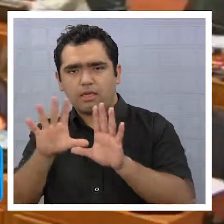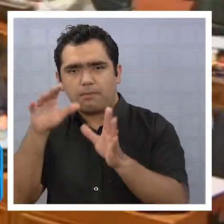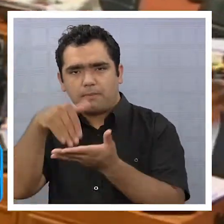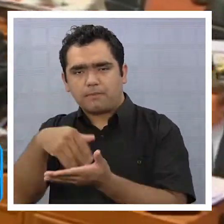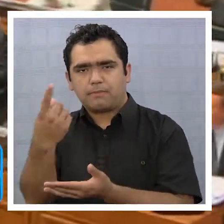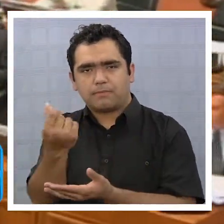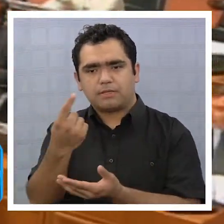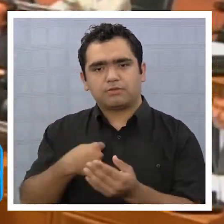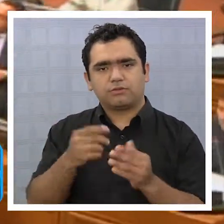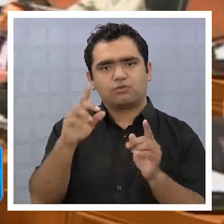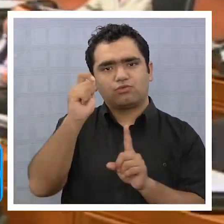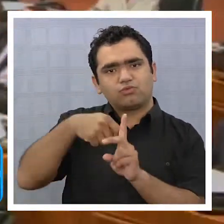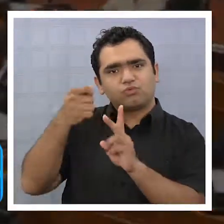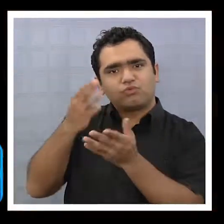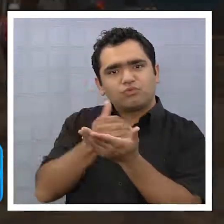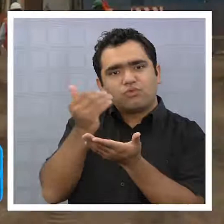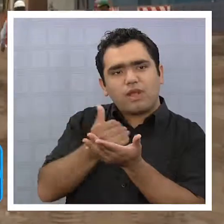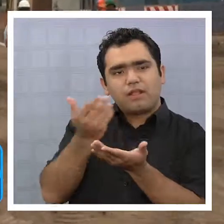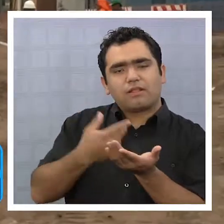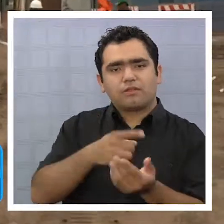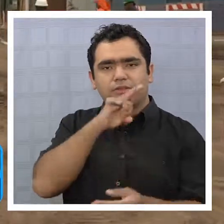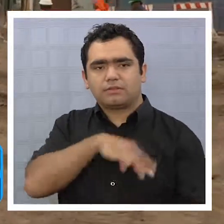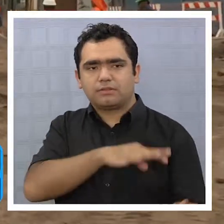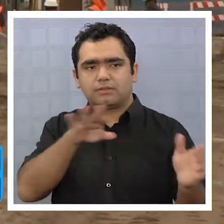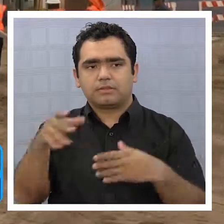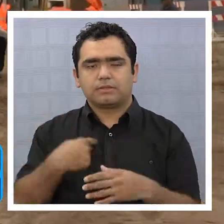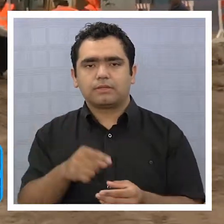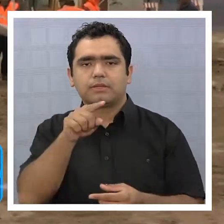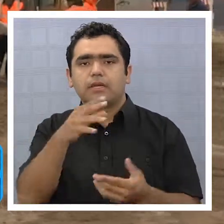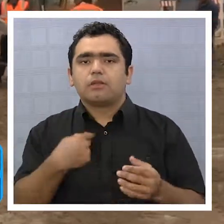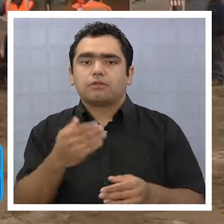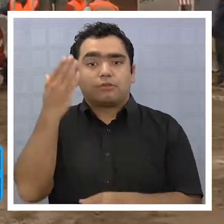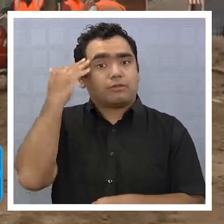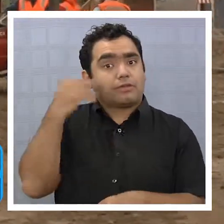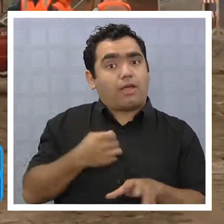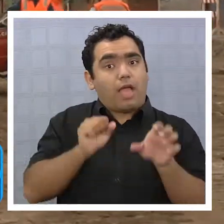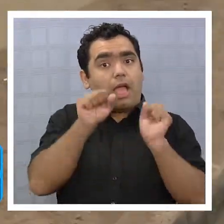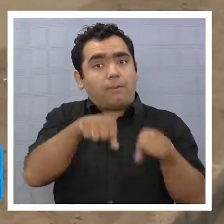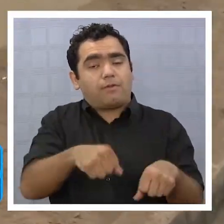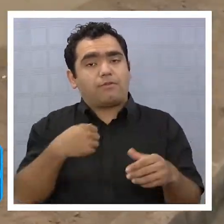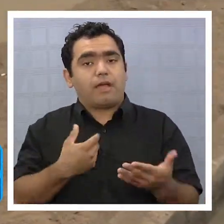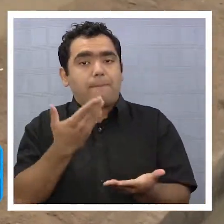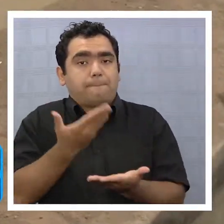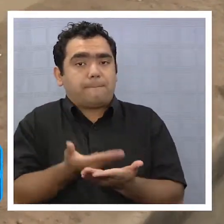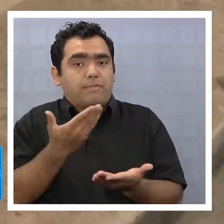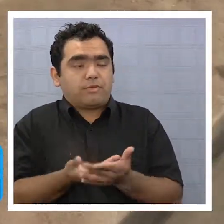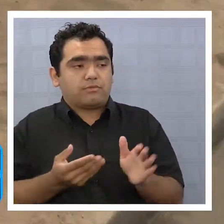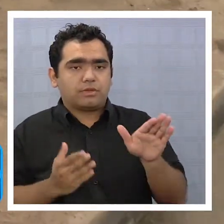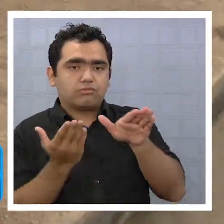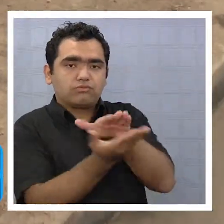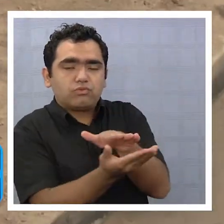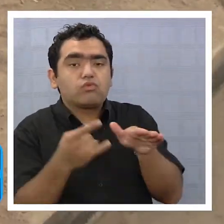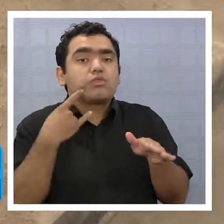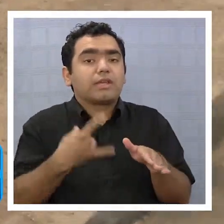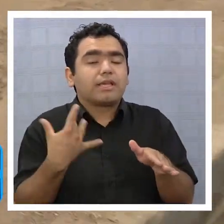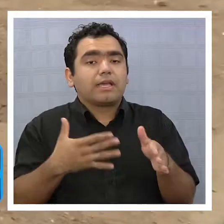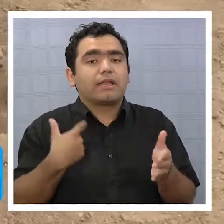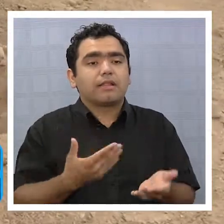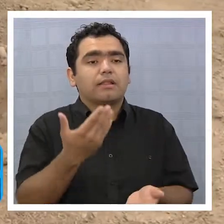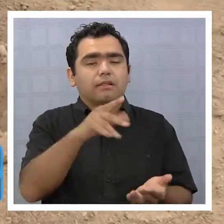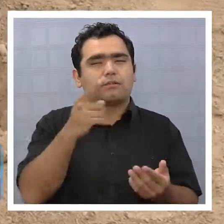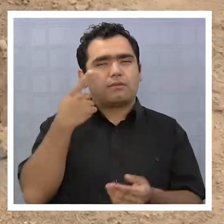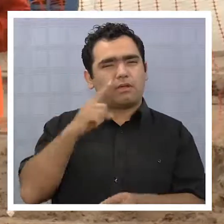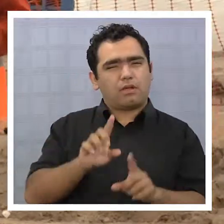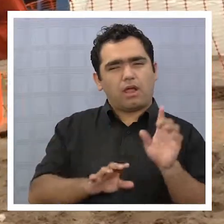para la clase trabajadora chilena aunque aún no se sabe si se aprobará la propuesta que ingresó el martes con item de urgente ya existe cierto descontento